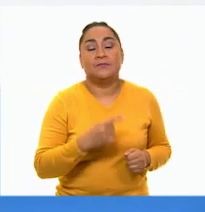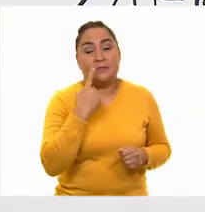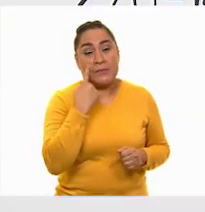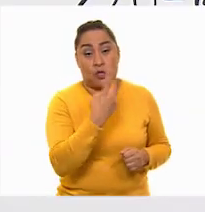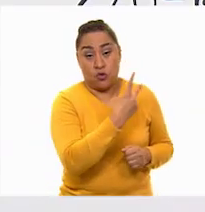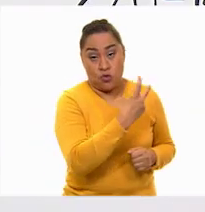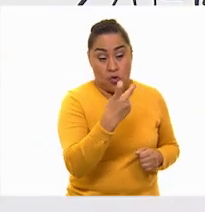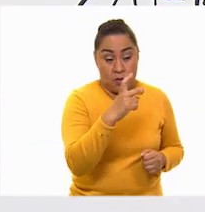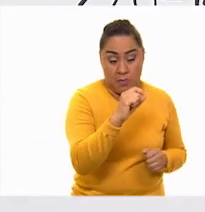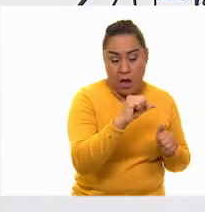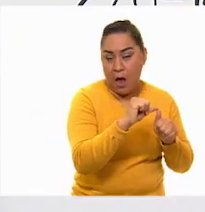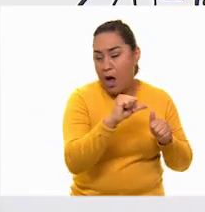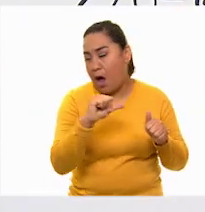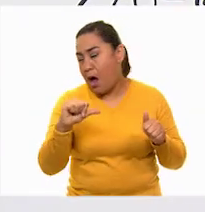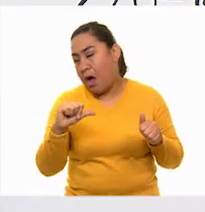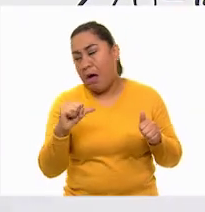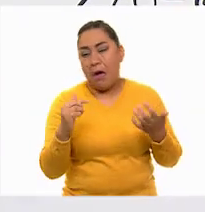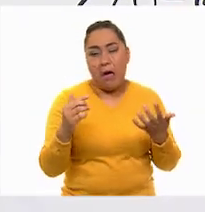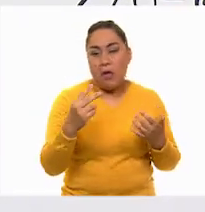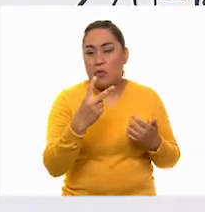y el